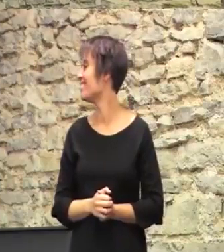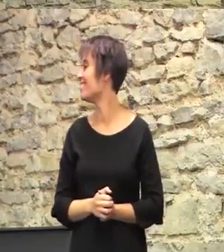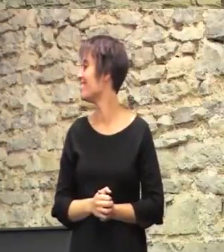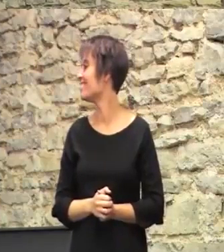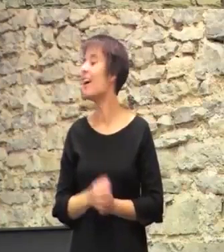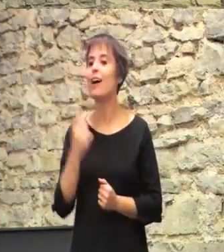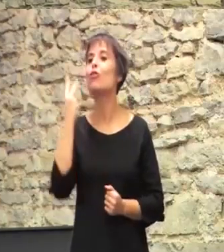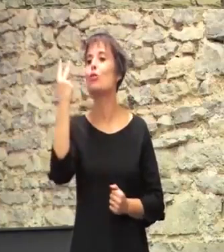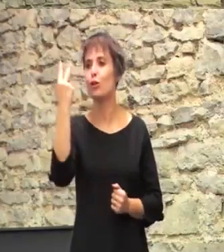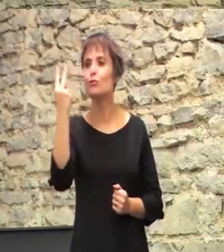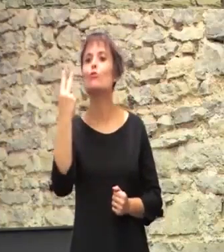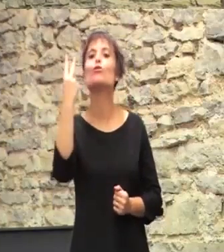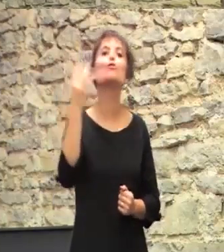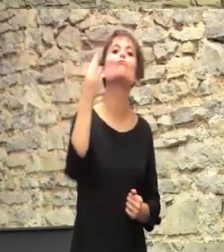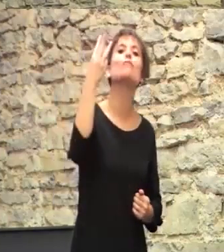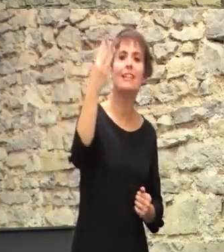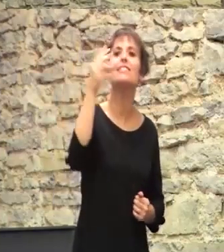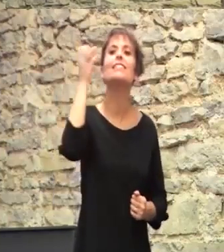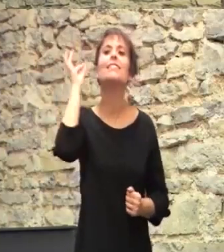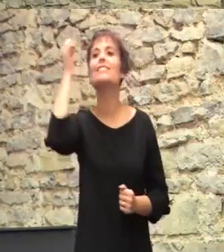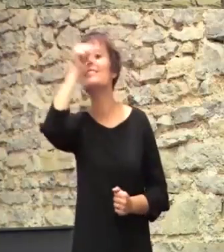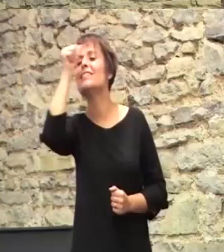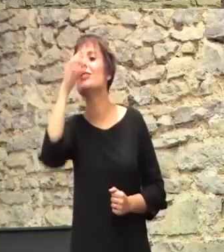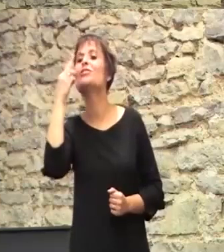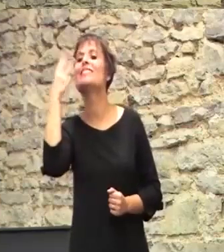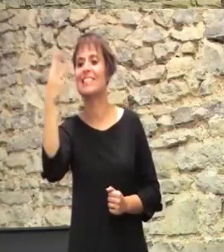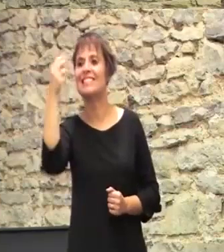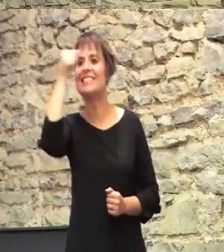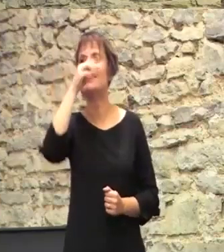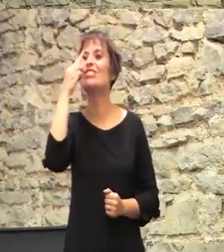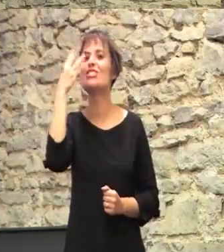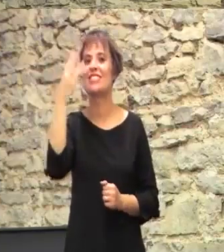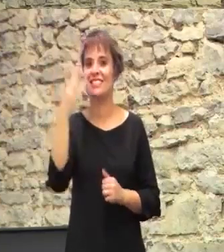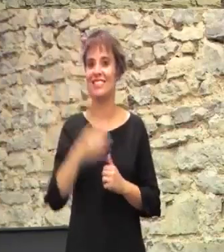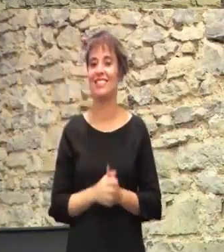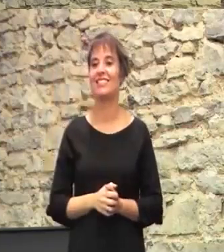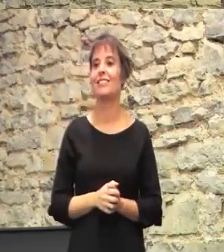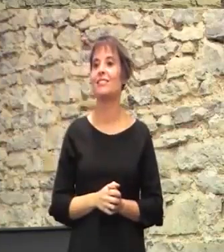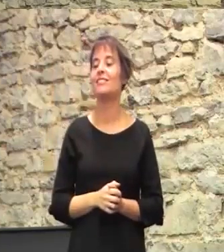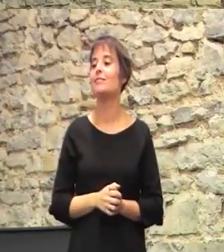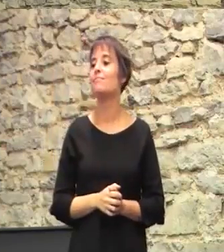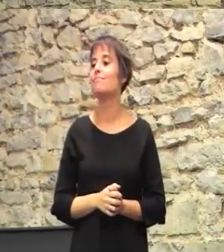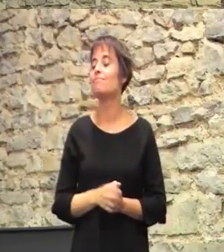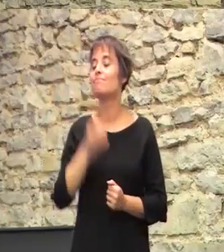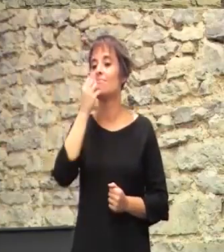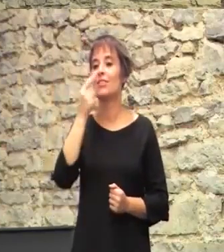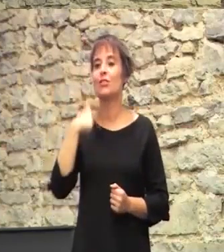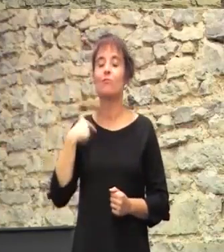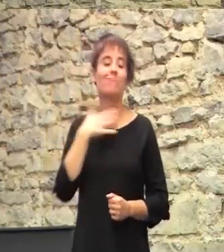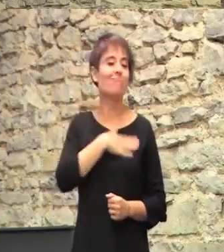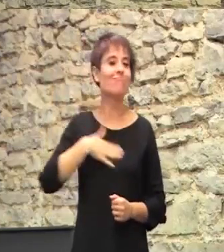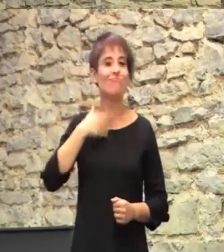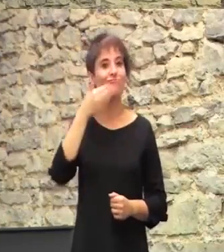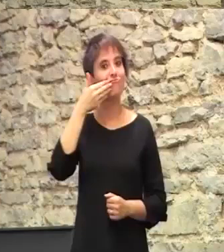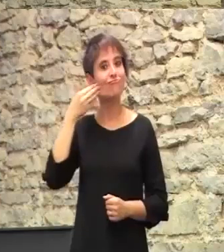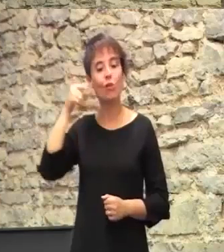hay 233 chicos exactamente bueno pues tengo el placer y el honor